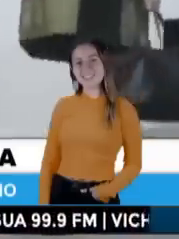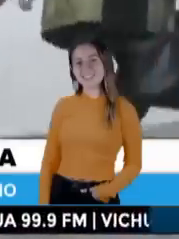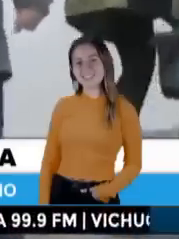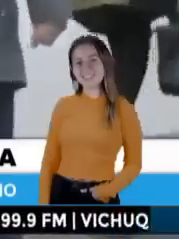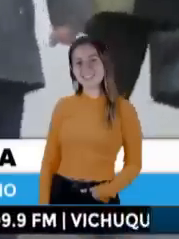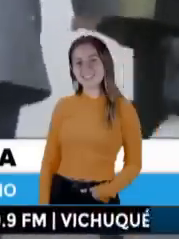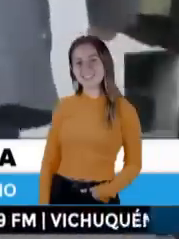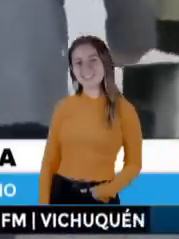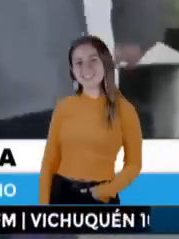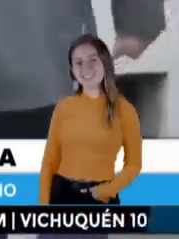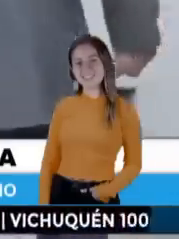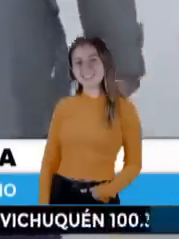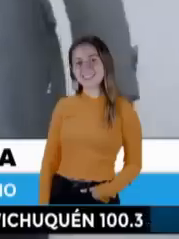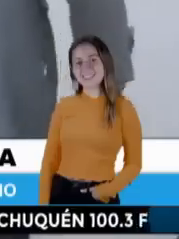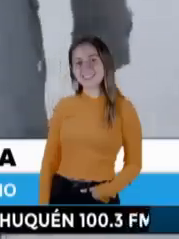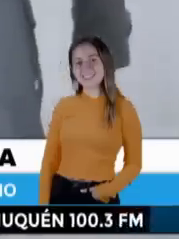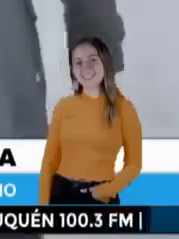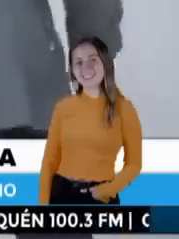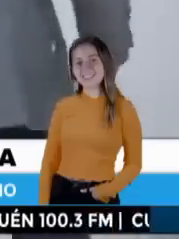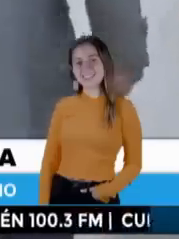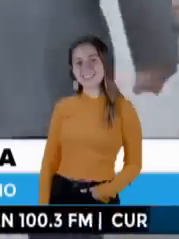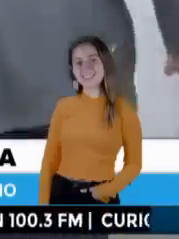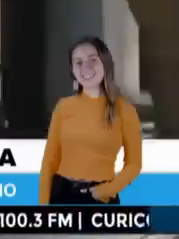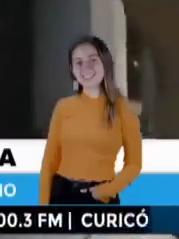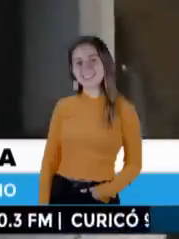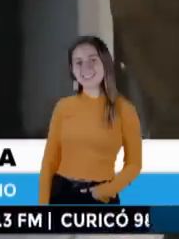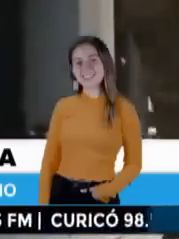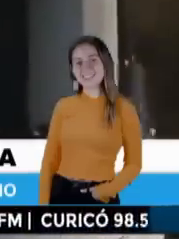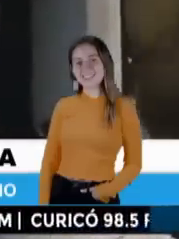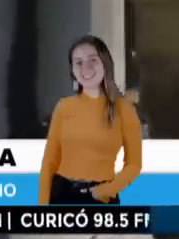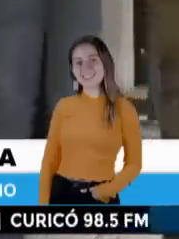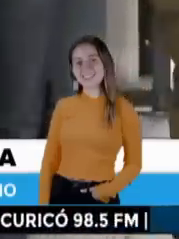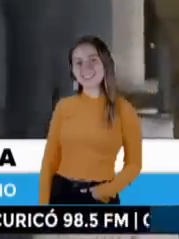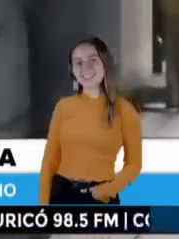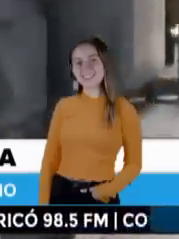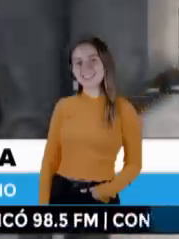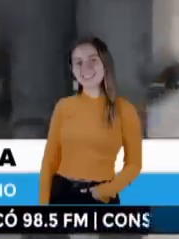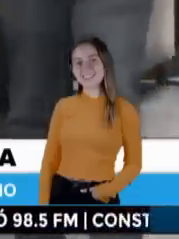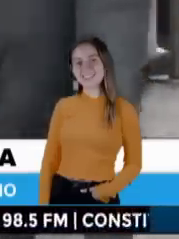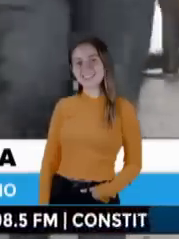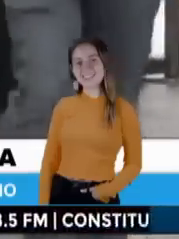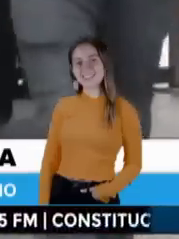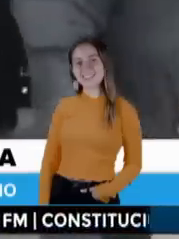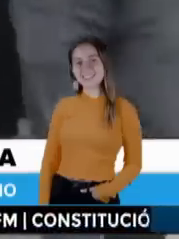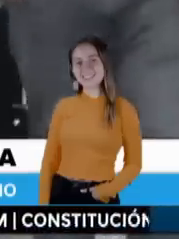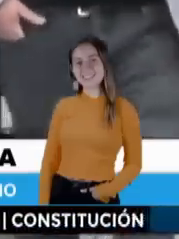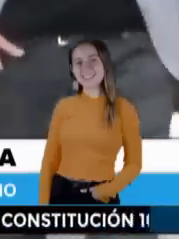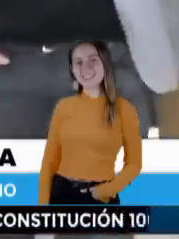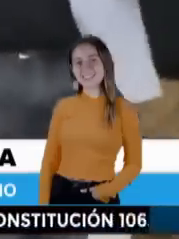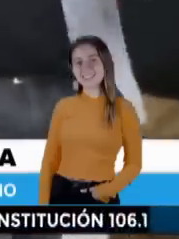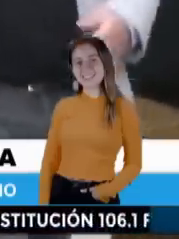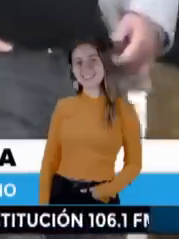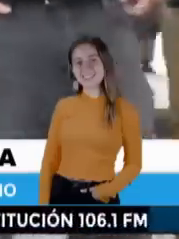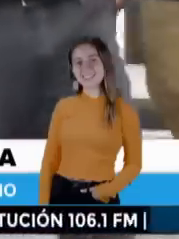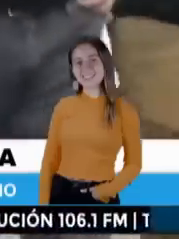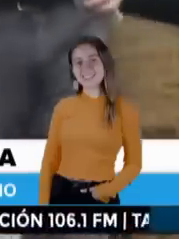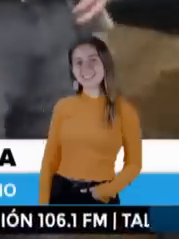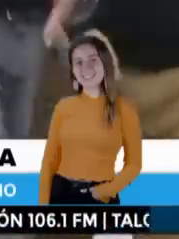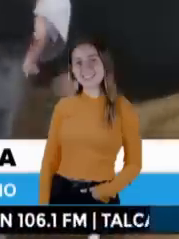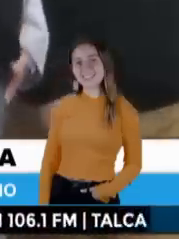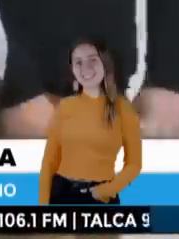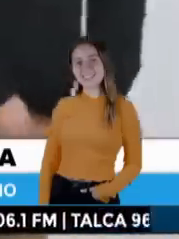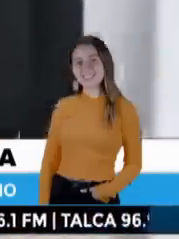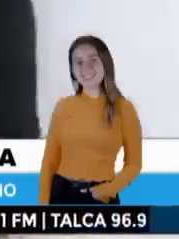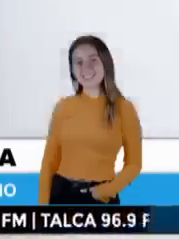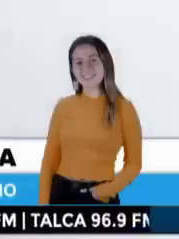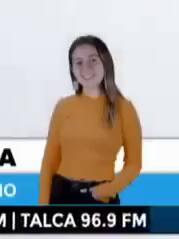ser la discusión, que sabemos que es bastante compleja porque algunos piden libertad de acción, otros piden apruebo, otros piden rechazo, por ende está